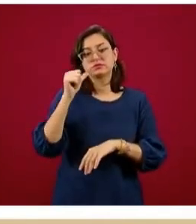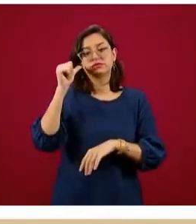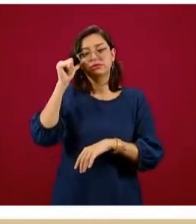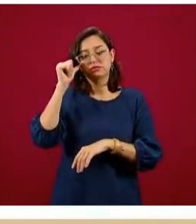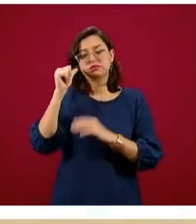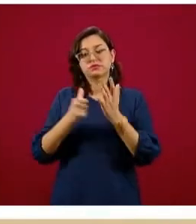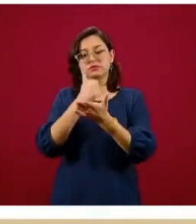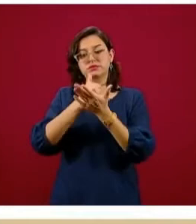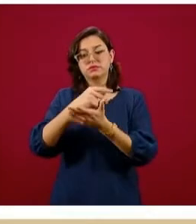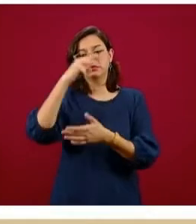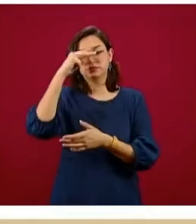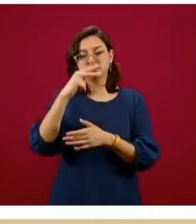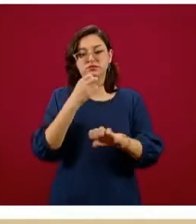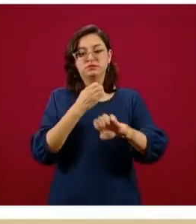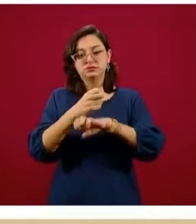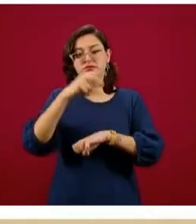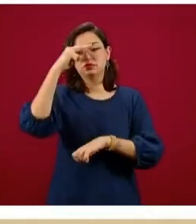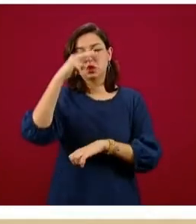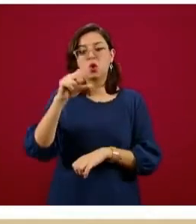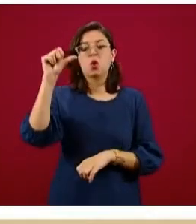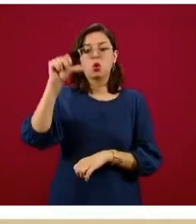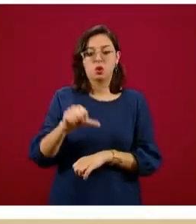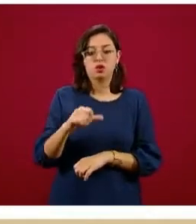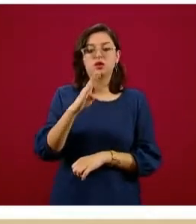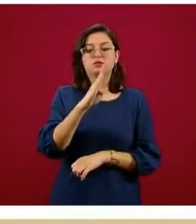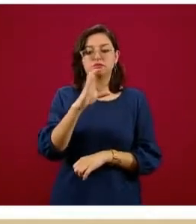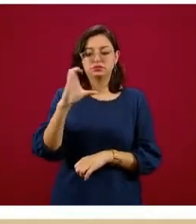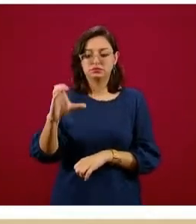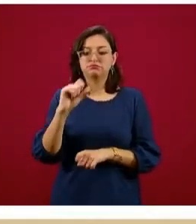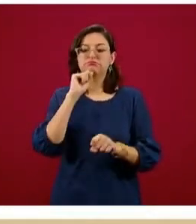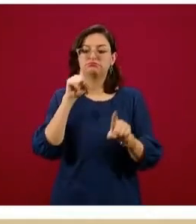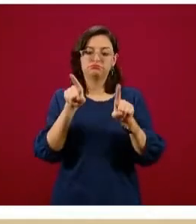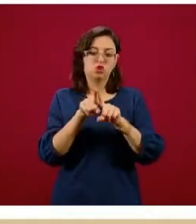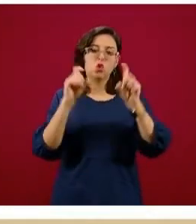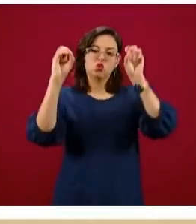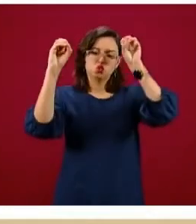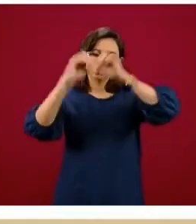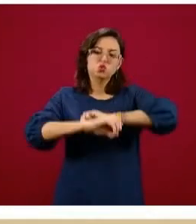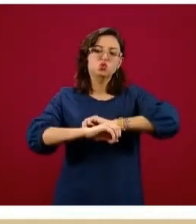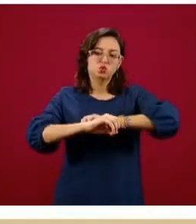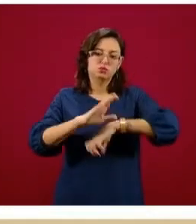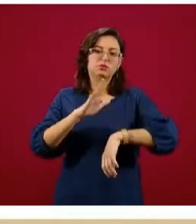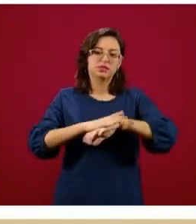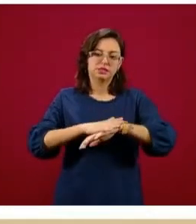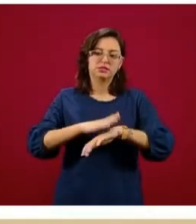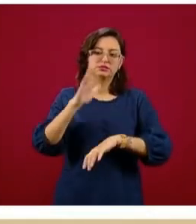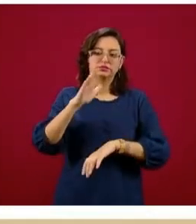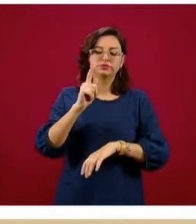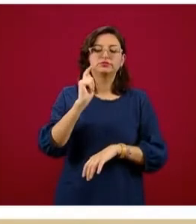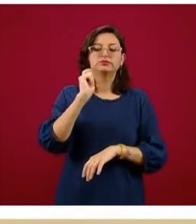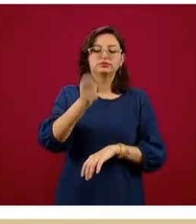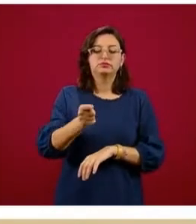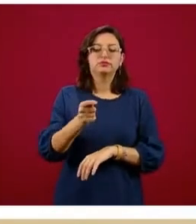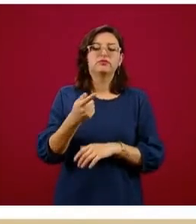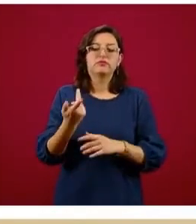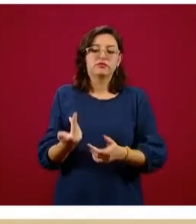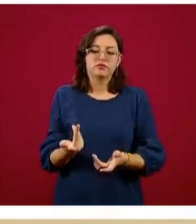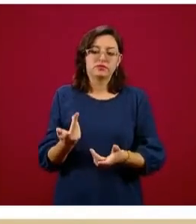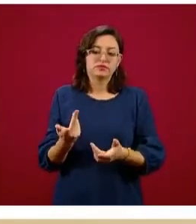la Ciudad de México y el Estado de México. Hoy día Baja California también se une a este grupo